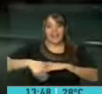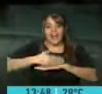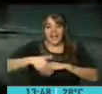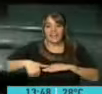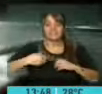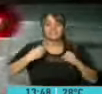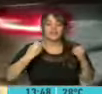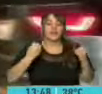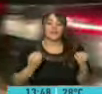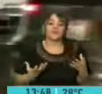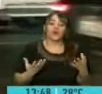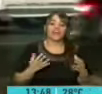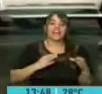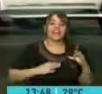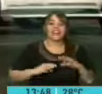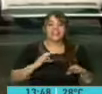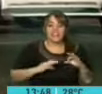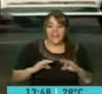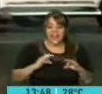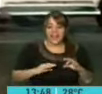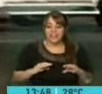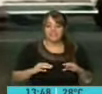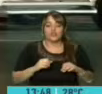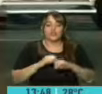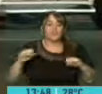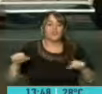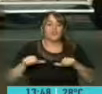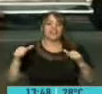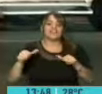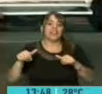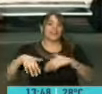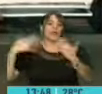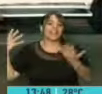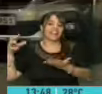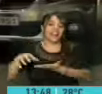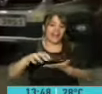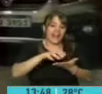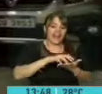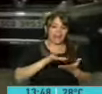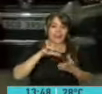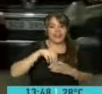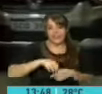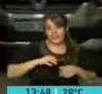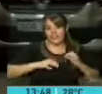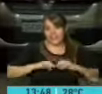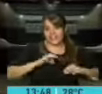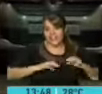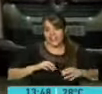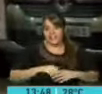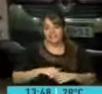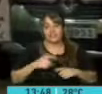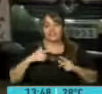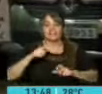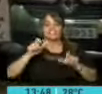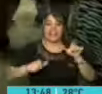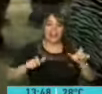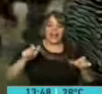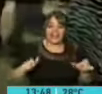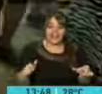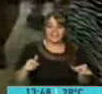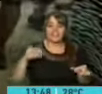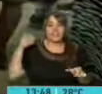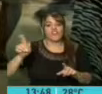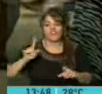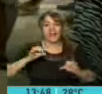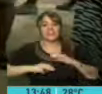porque, bueno, el teatro puede hacerse en todas partes, incluso en los teatros. Y si la gente no va tanto